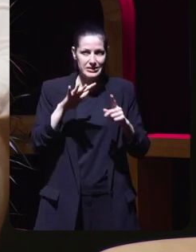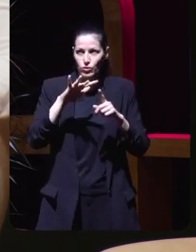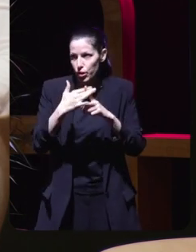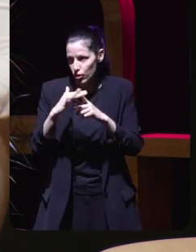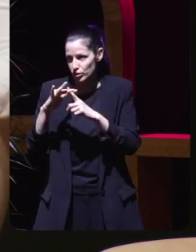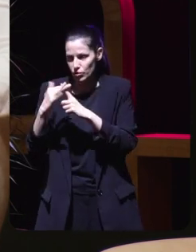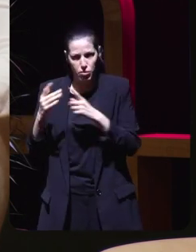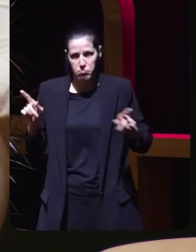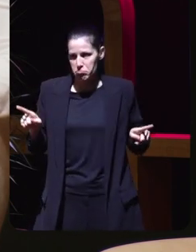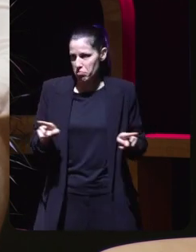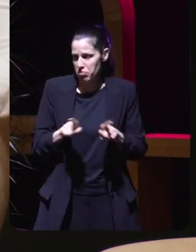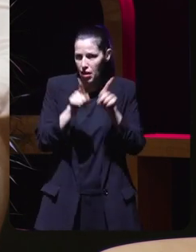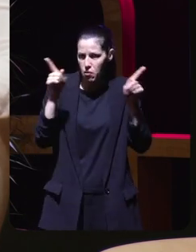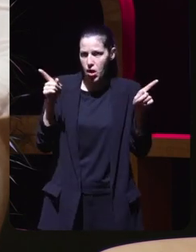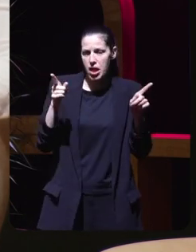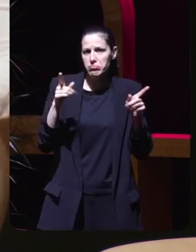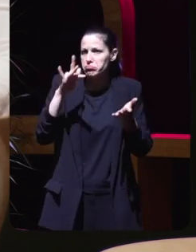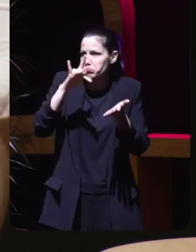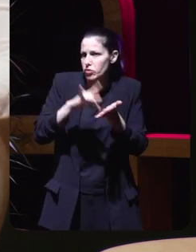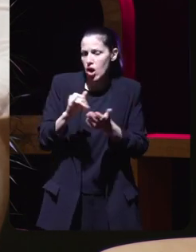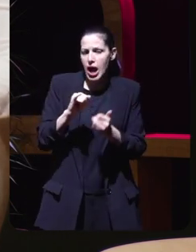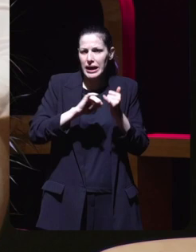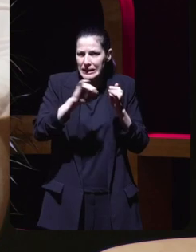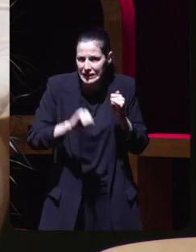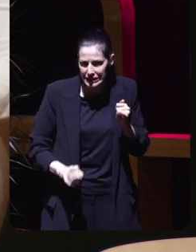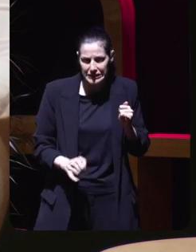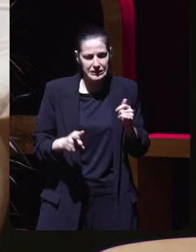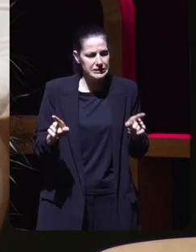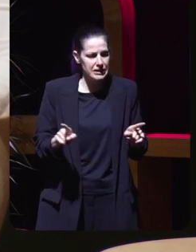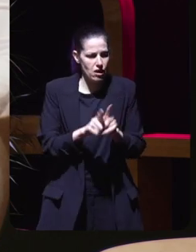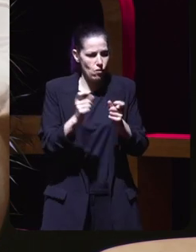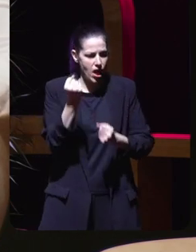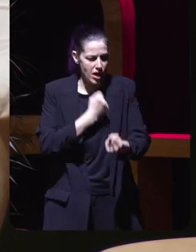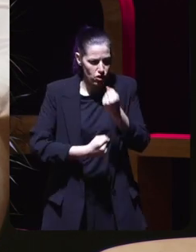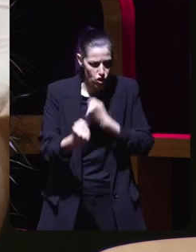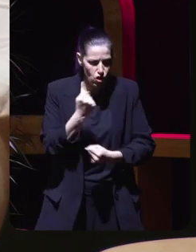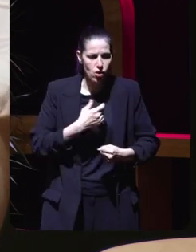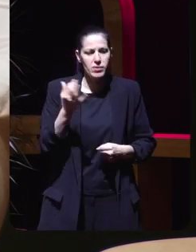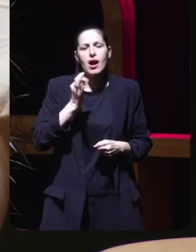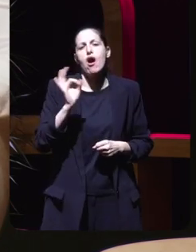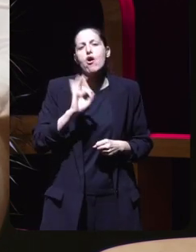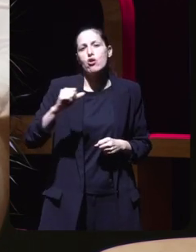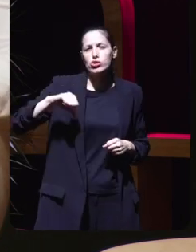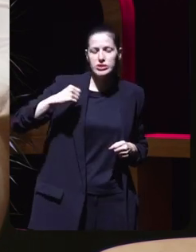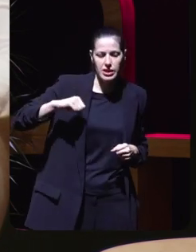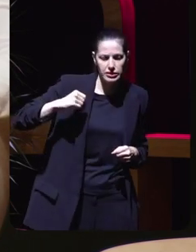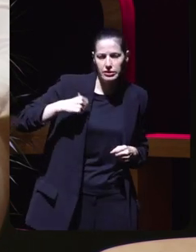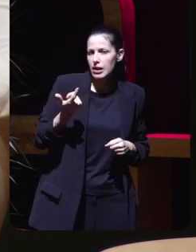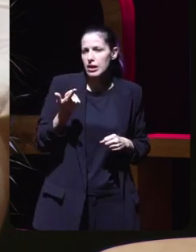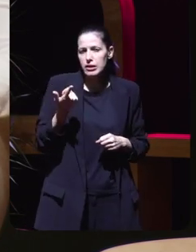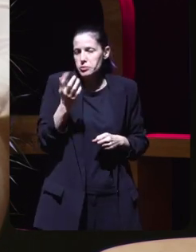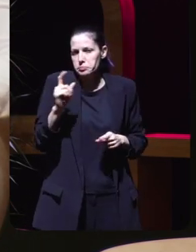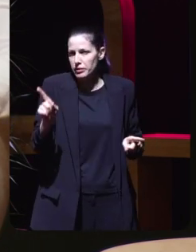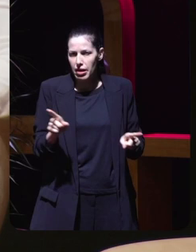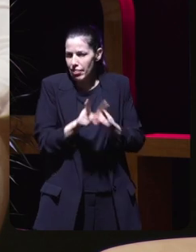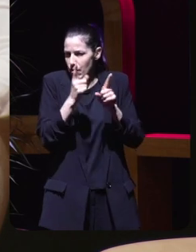de Pues de crisis a una crisis económica se llama sanitaria como que vimos de vivir se